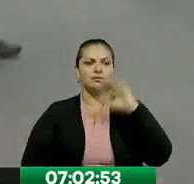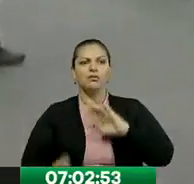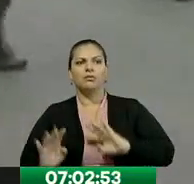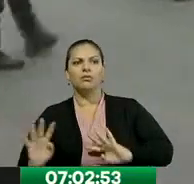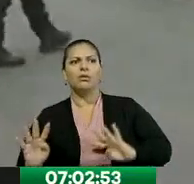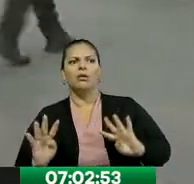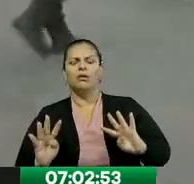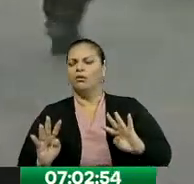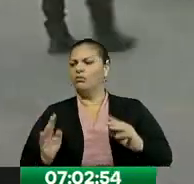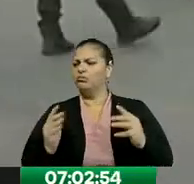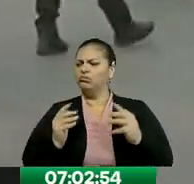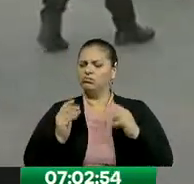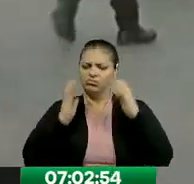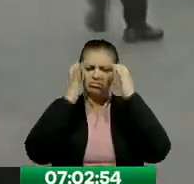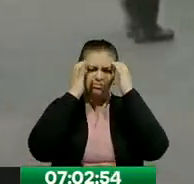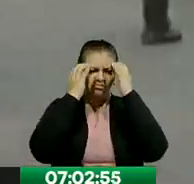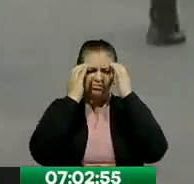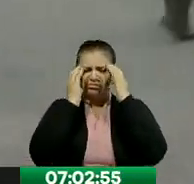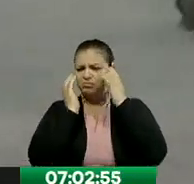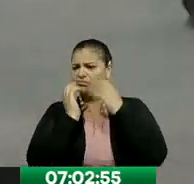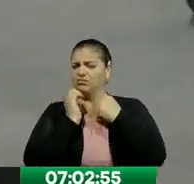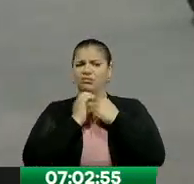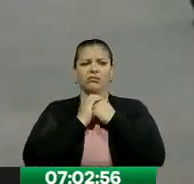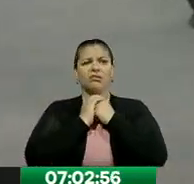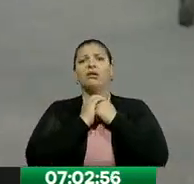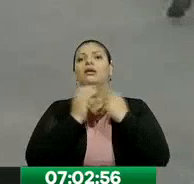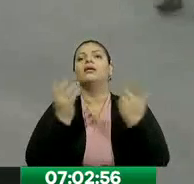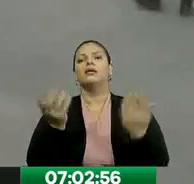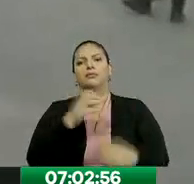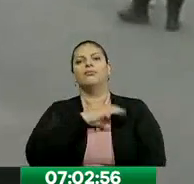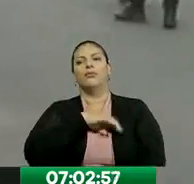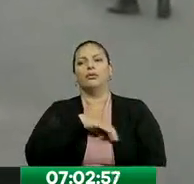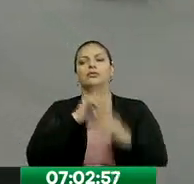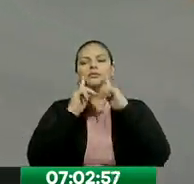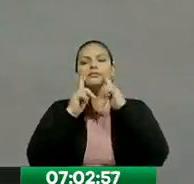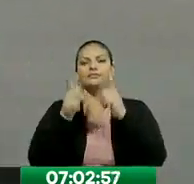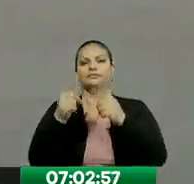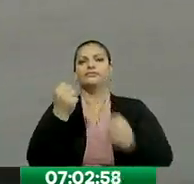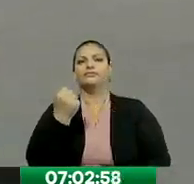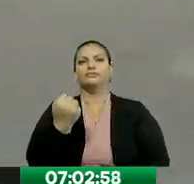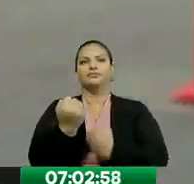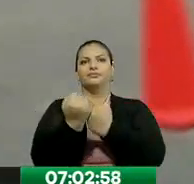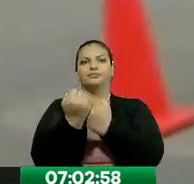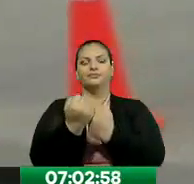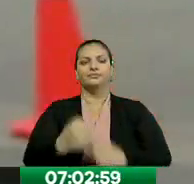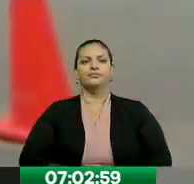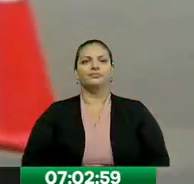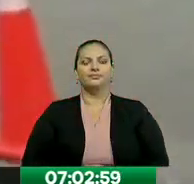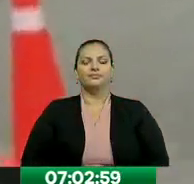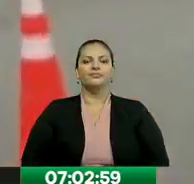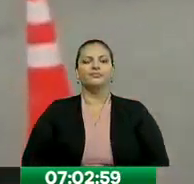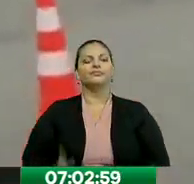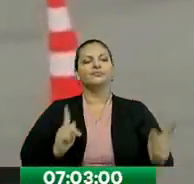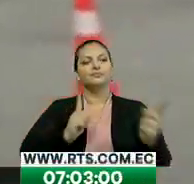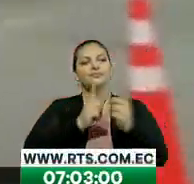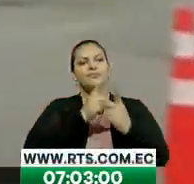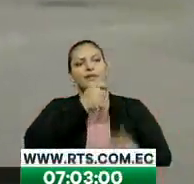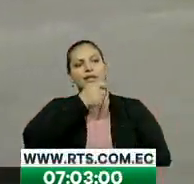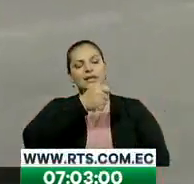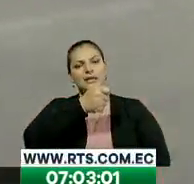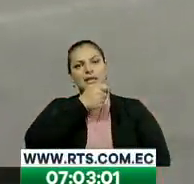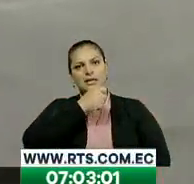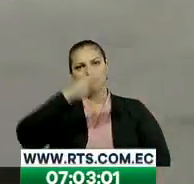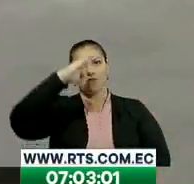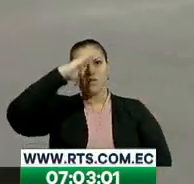este y otros puntos de Durán. Dialogamos inmediatamente con el teniente coronel Santiago Ortiz, él es